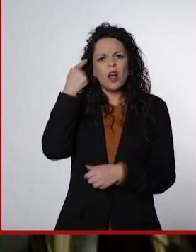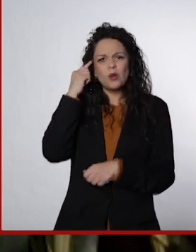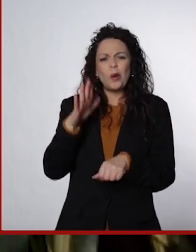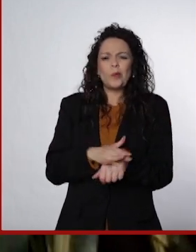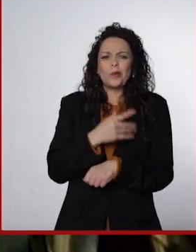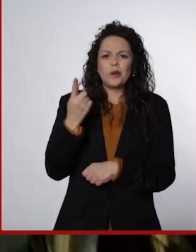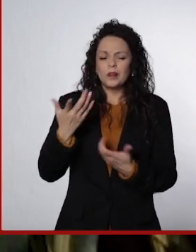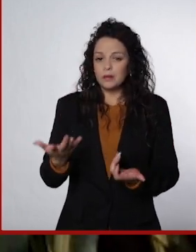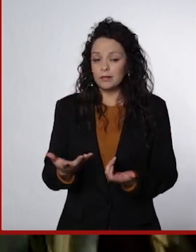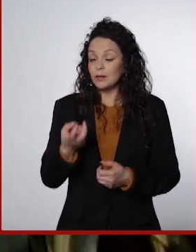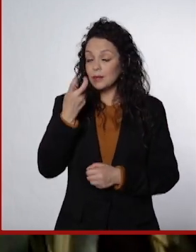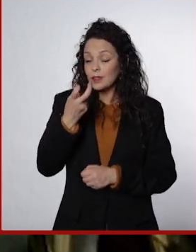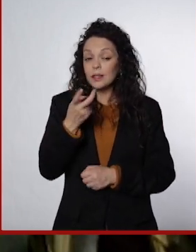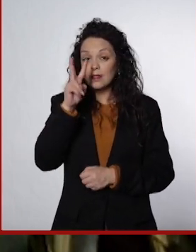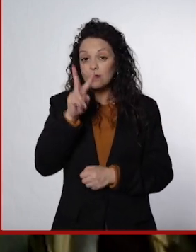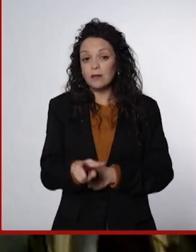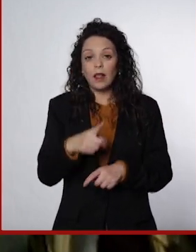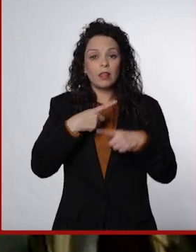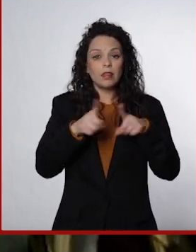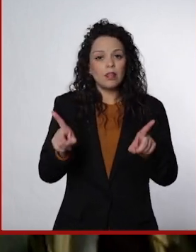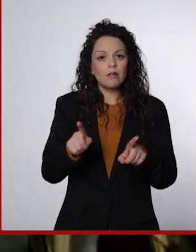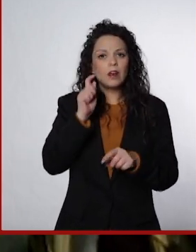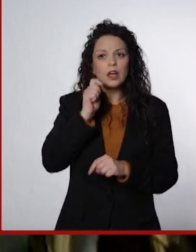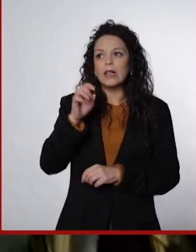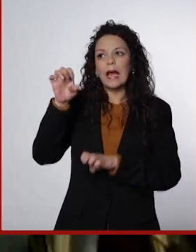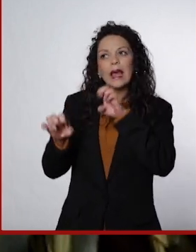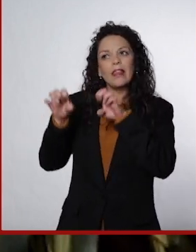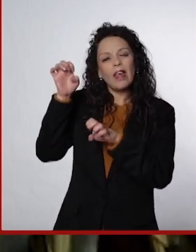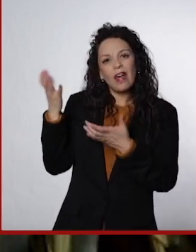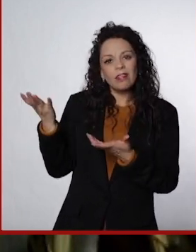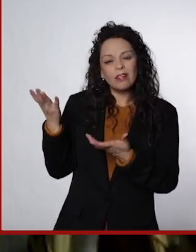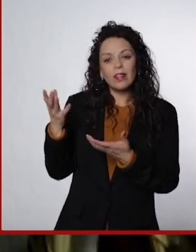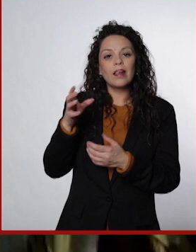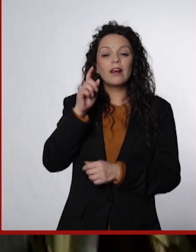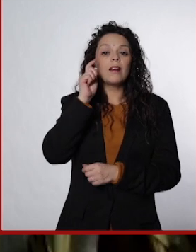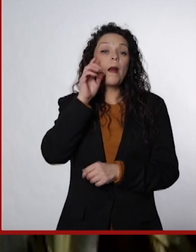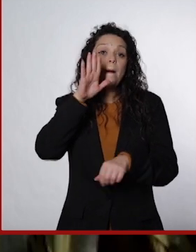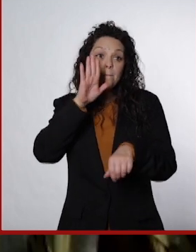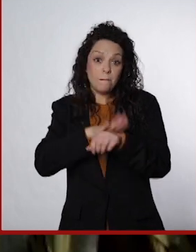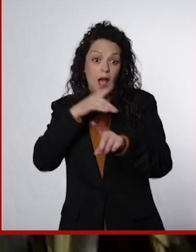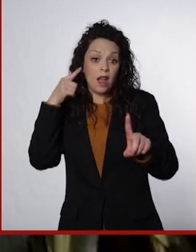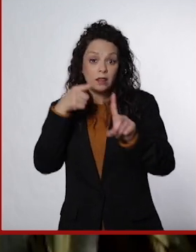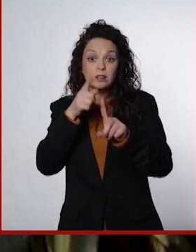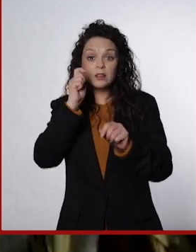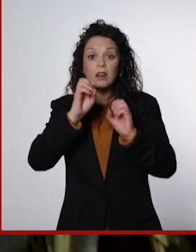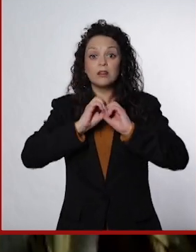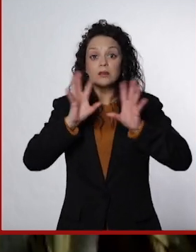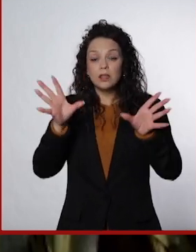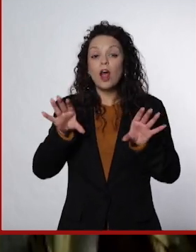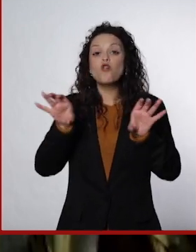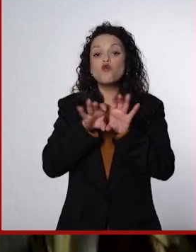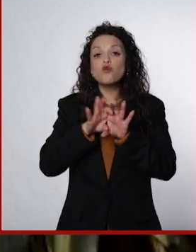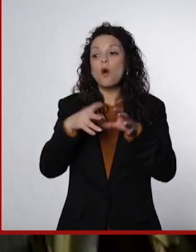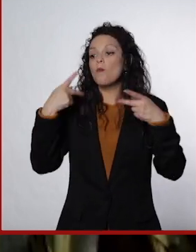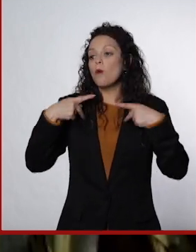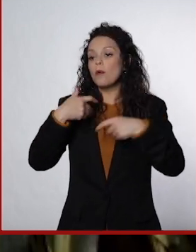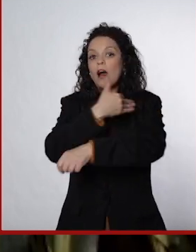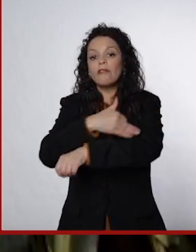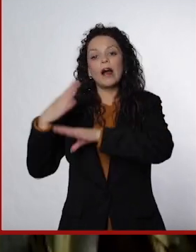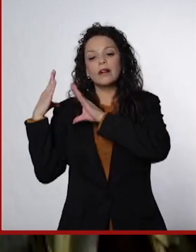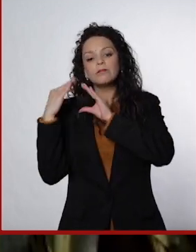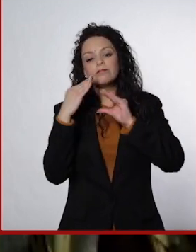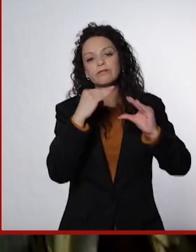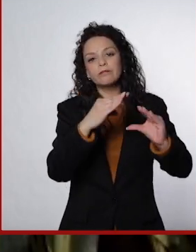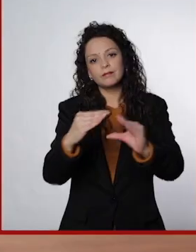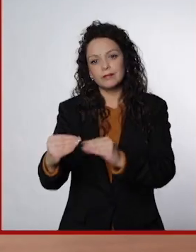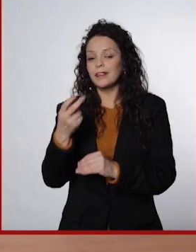tantas diferencias a veces debido a la edad. Más bien creo que depende de qué tanto te han educado para hacer todo este proceso y qué tanto has practicado. Porque de